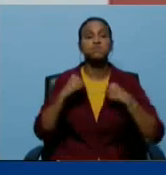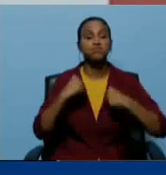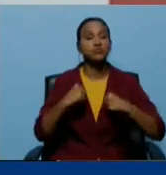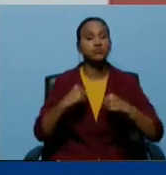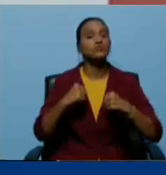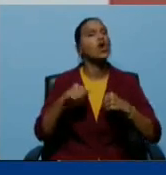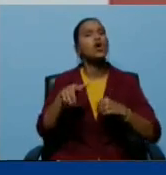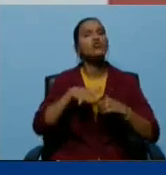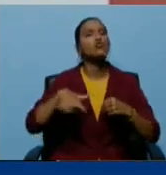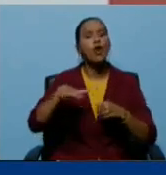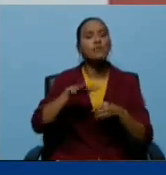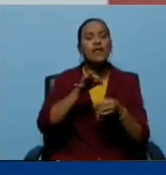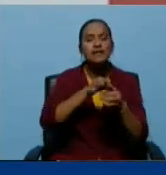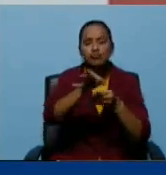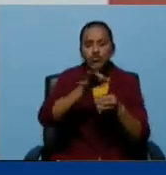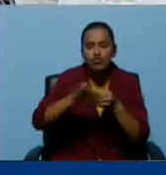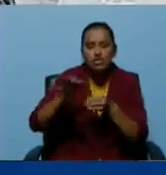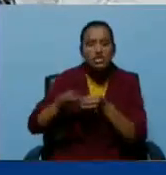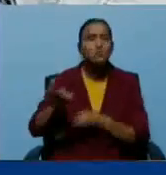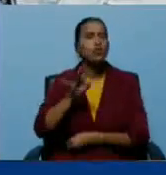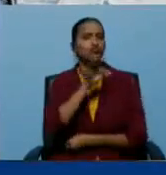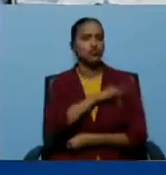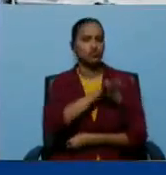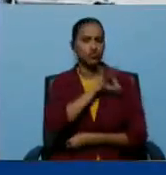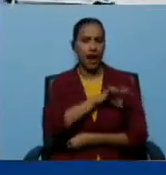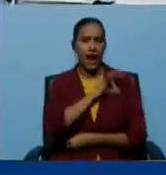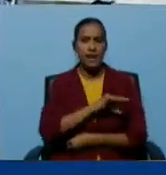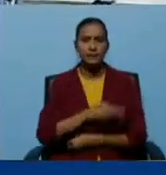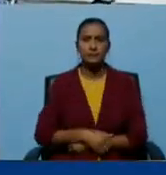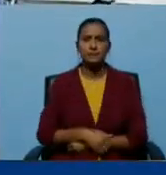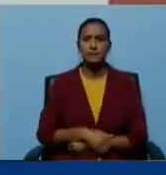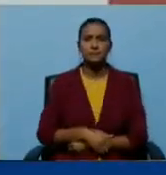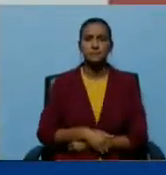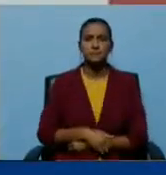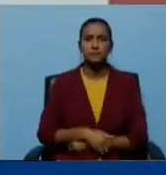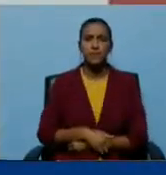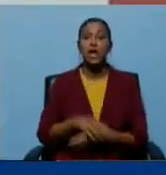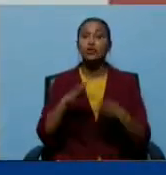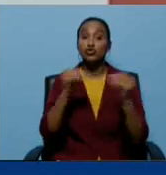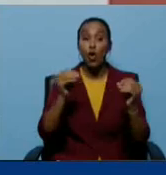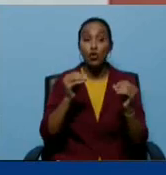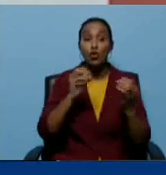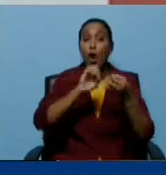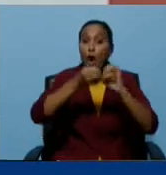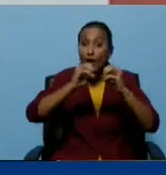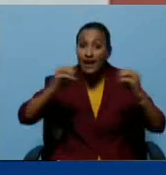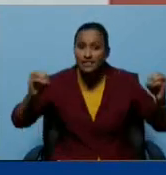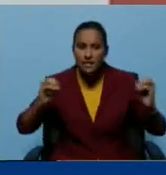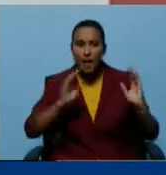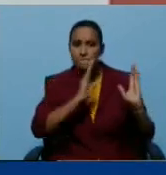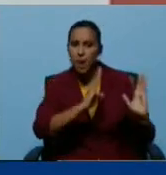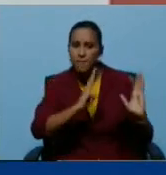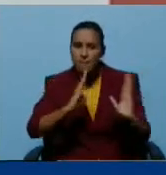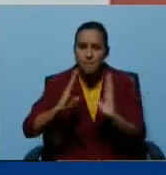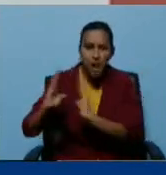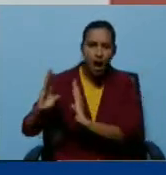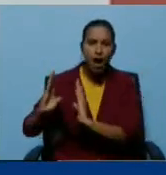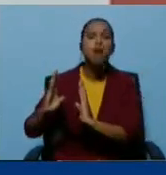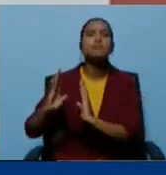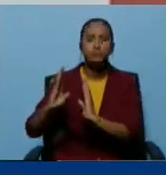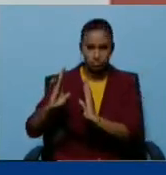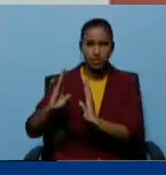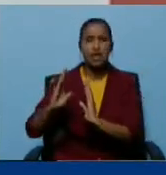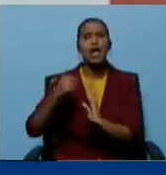en los sectores sociales y en sus formas organizativas, es lo que llamamos el